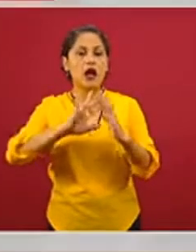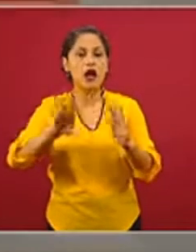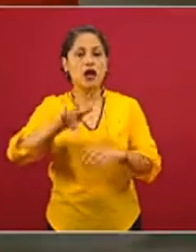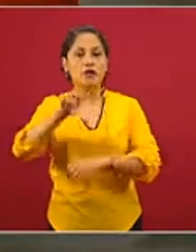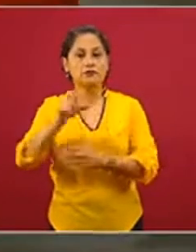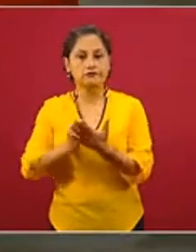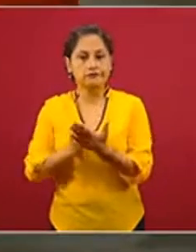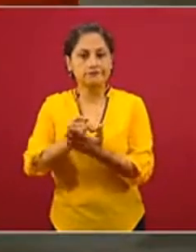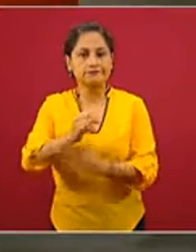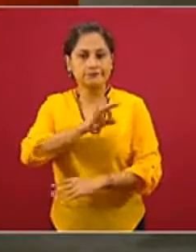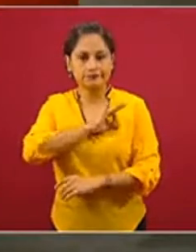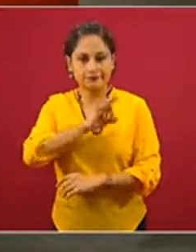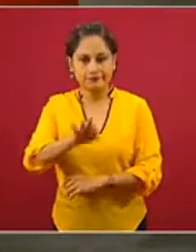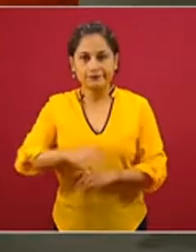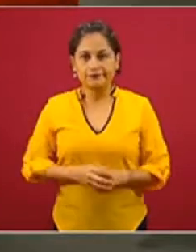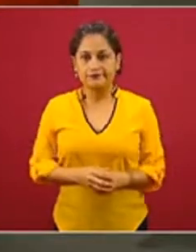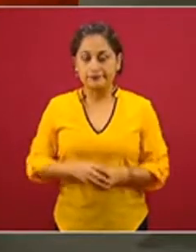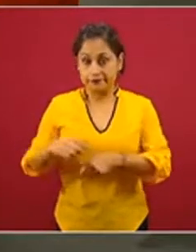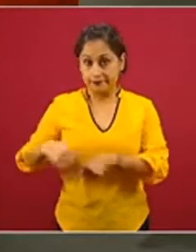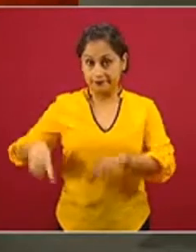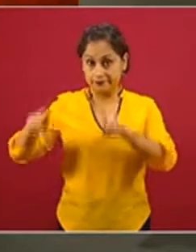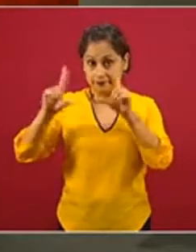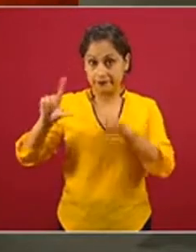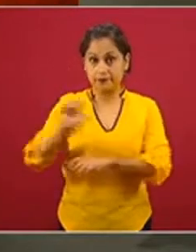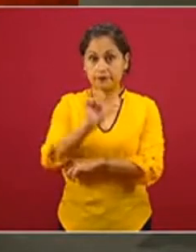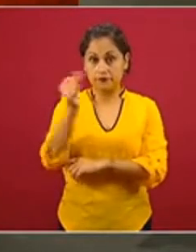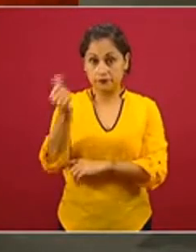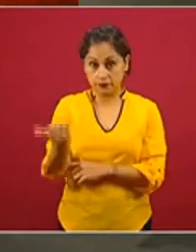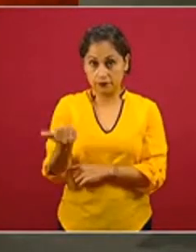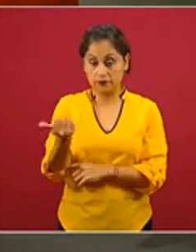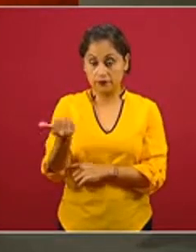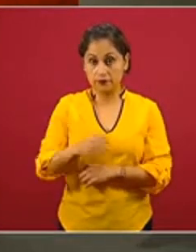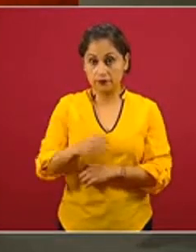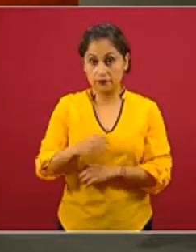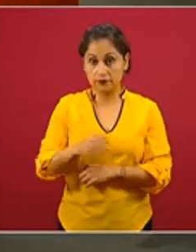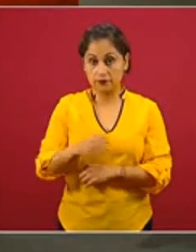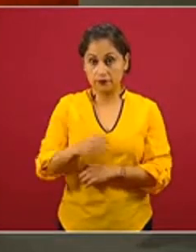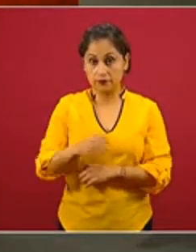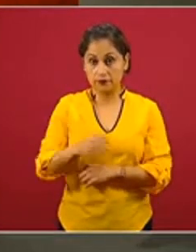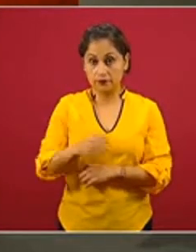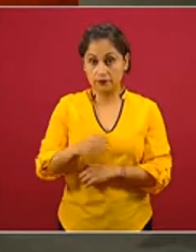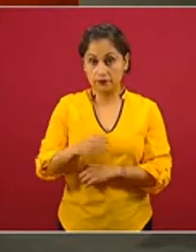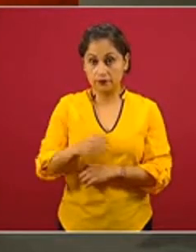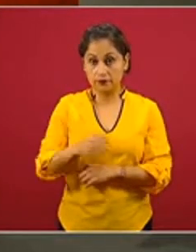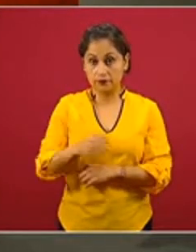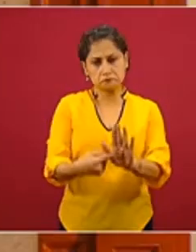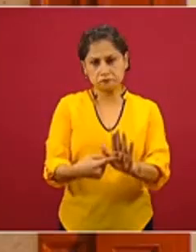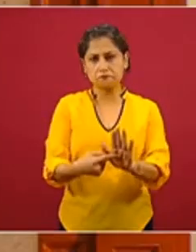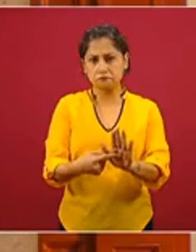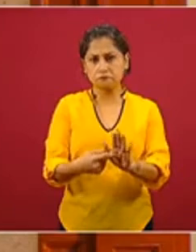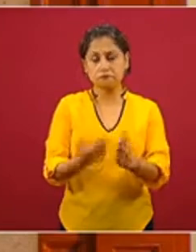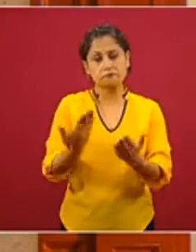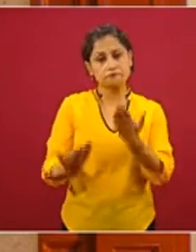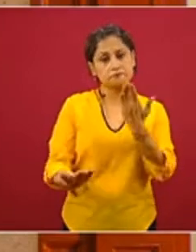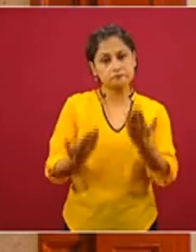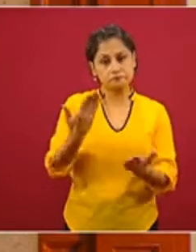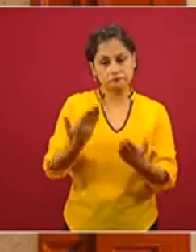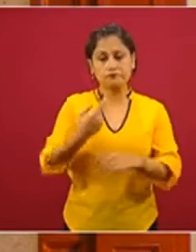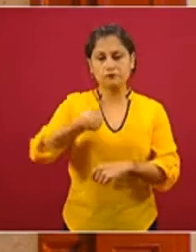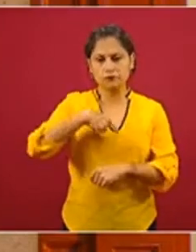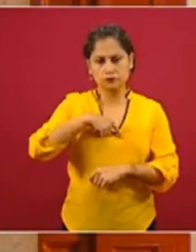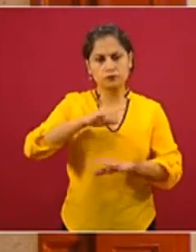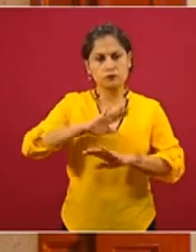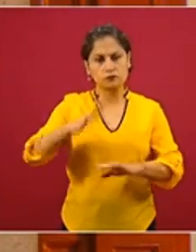siguiente diapositiva mostrar solamente unos comparativos, es parte de lo que ya habíamos comentado, que